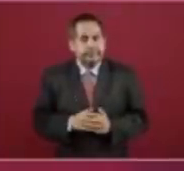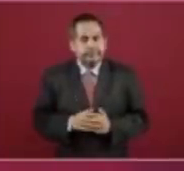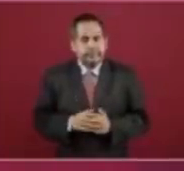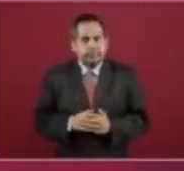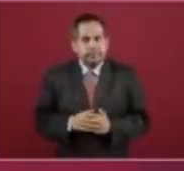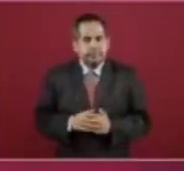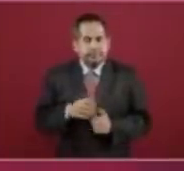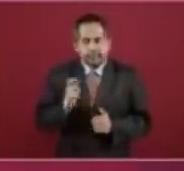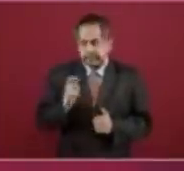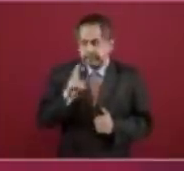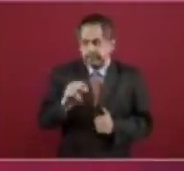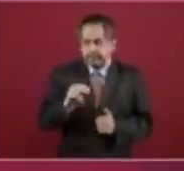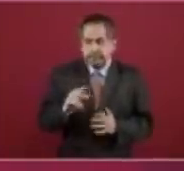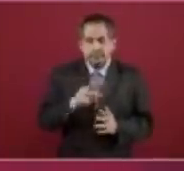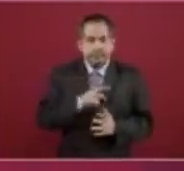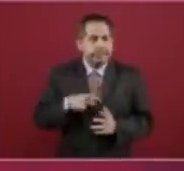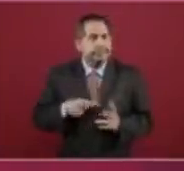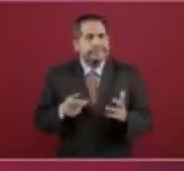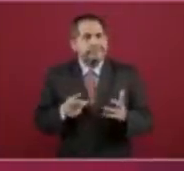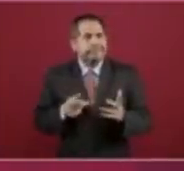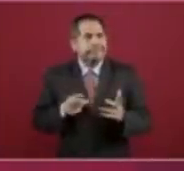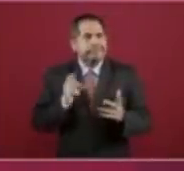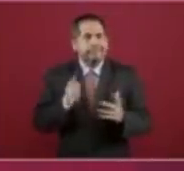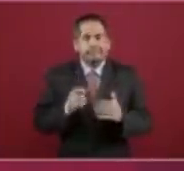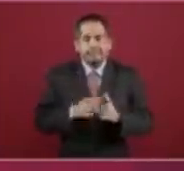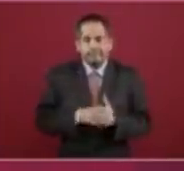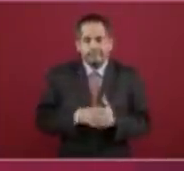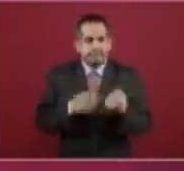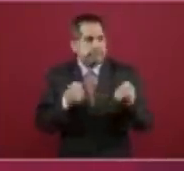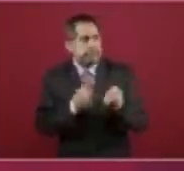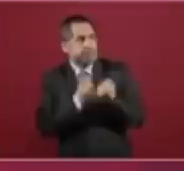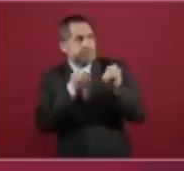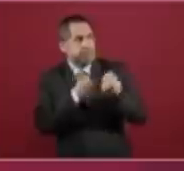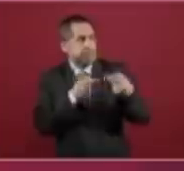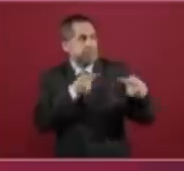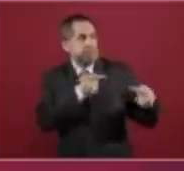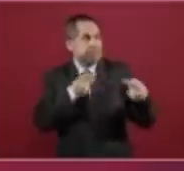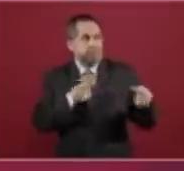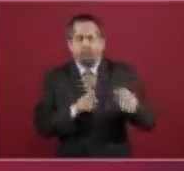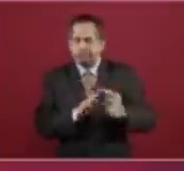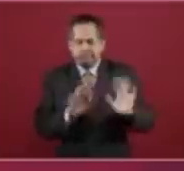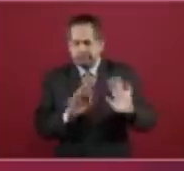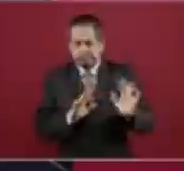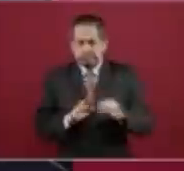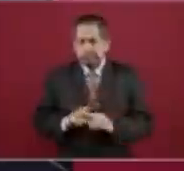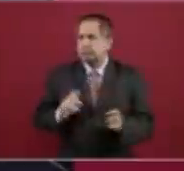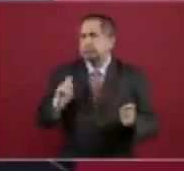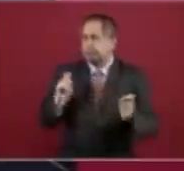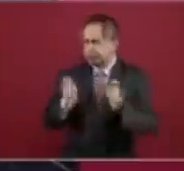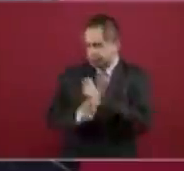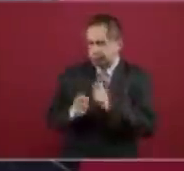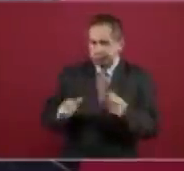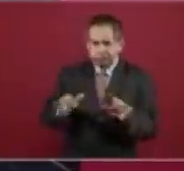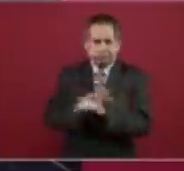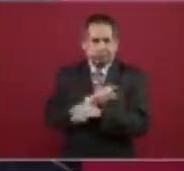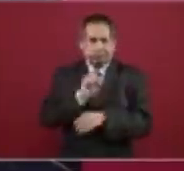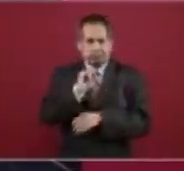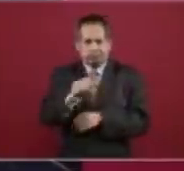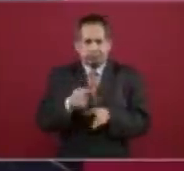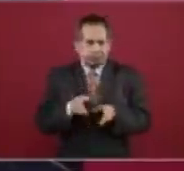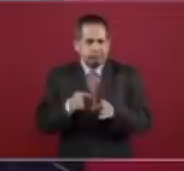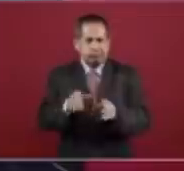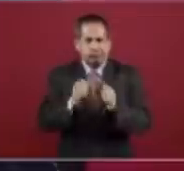no exista confrontación. Queremos el cambio, la transformación por el camino